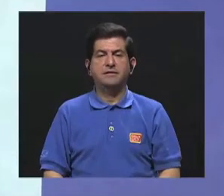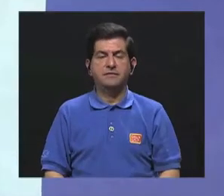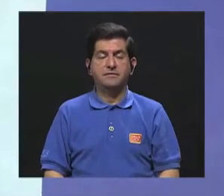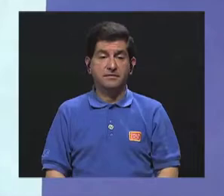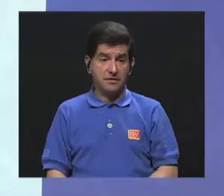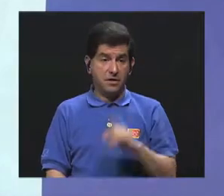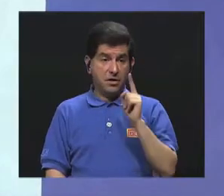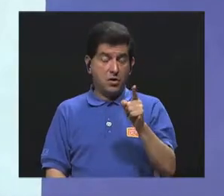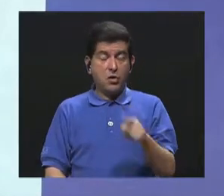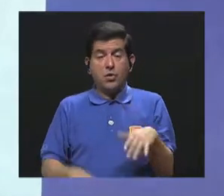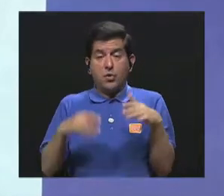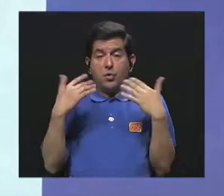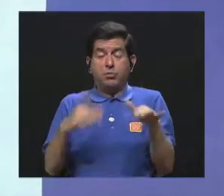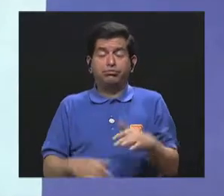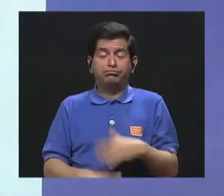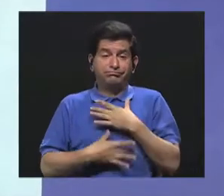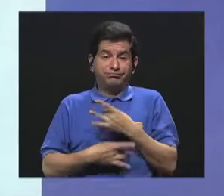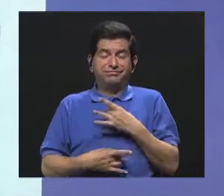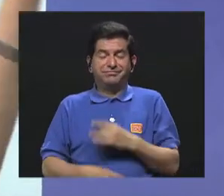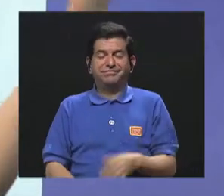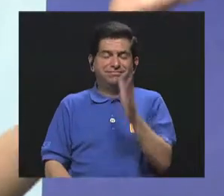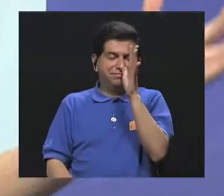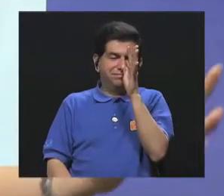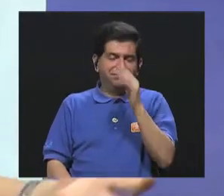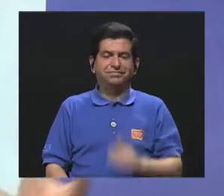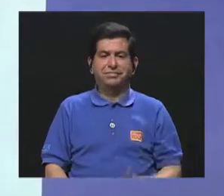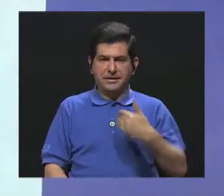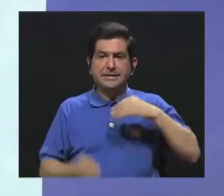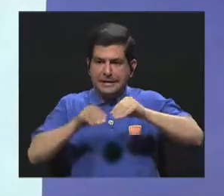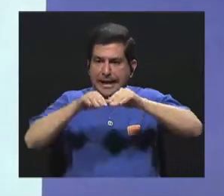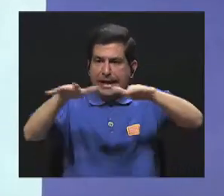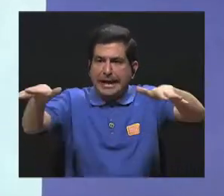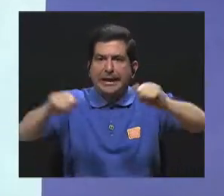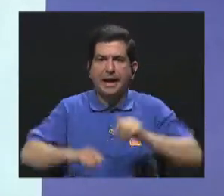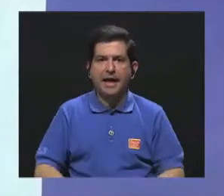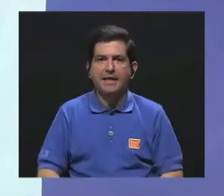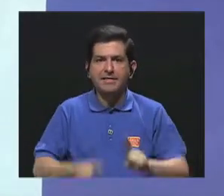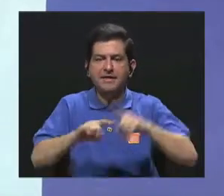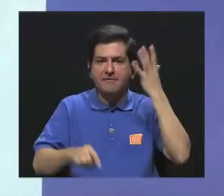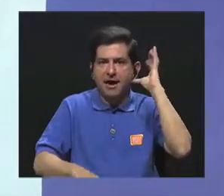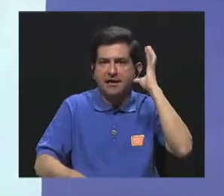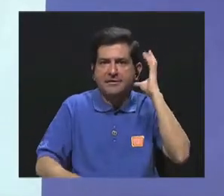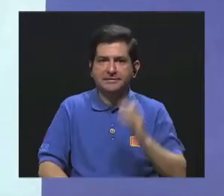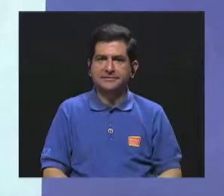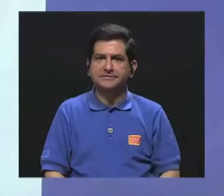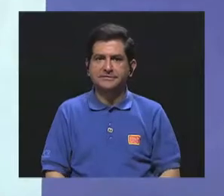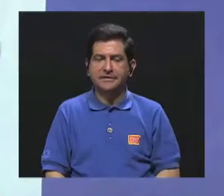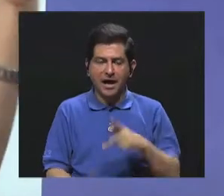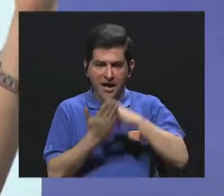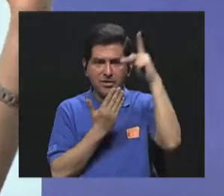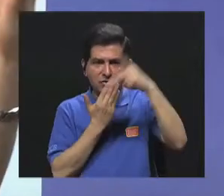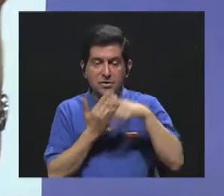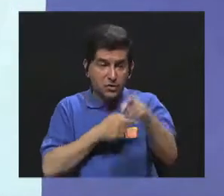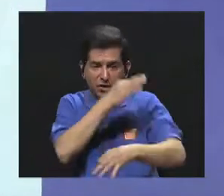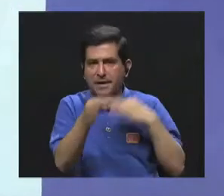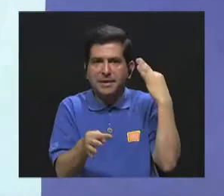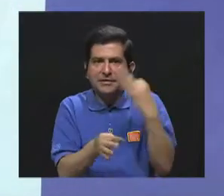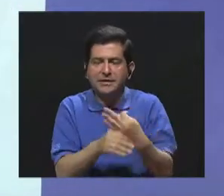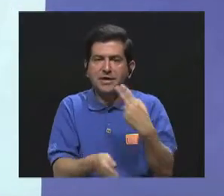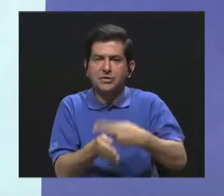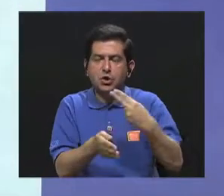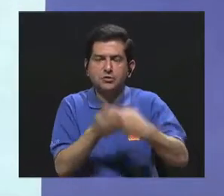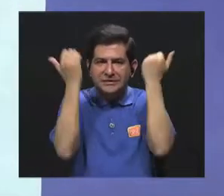y además es súper vacilón porque te das cuenta que hay toda una red de radios, ¿verdad? De programas de radios, claro, en